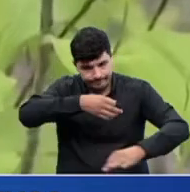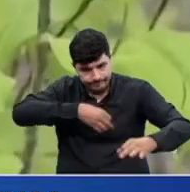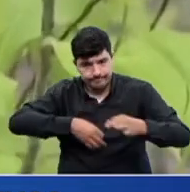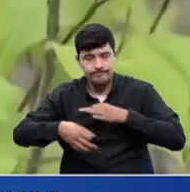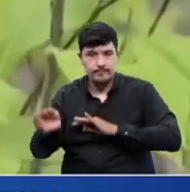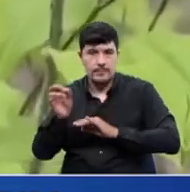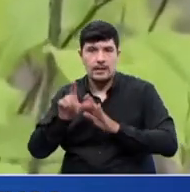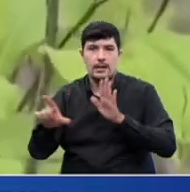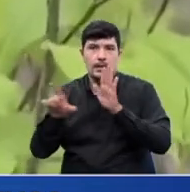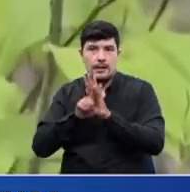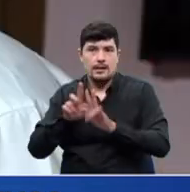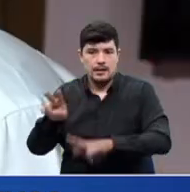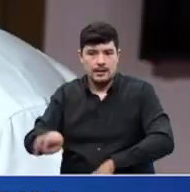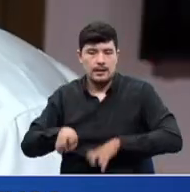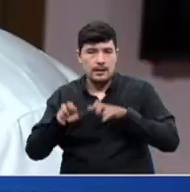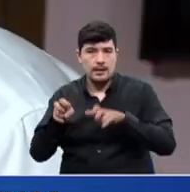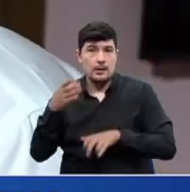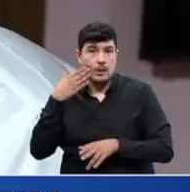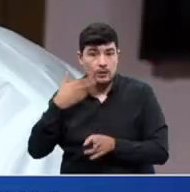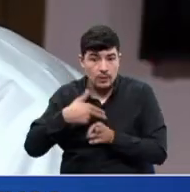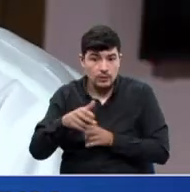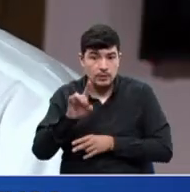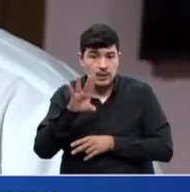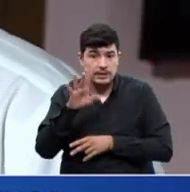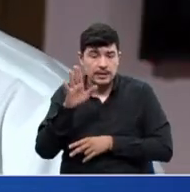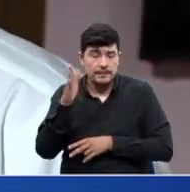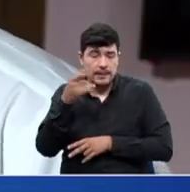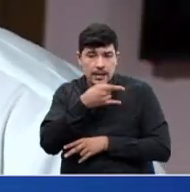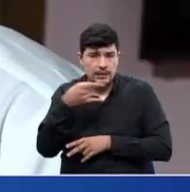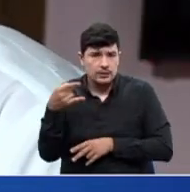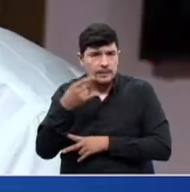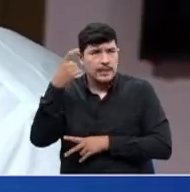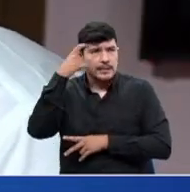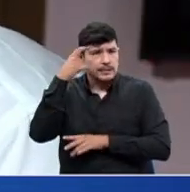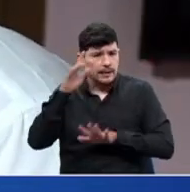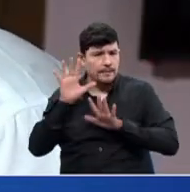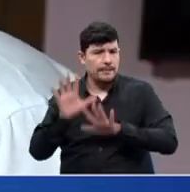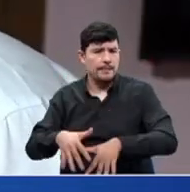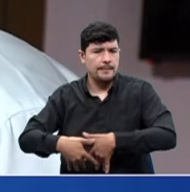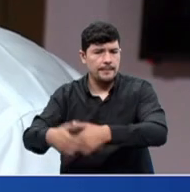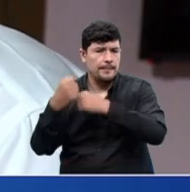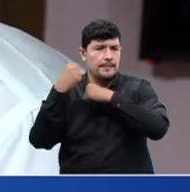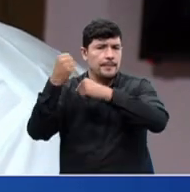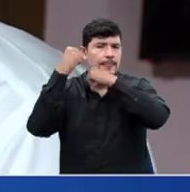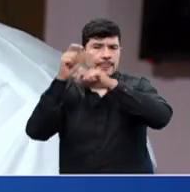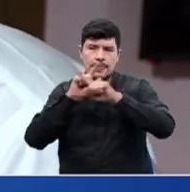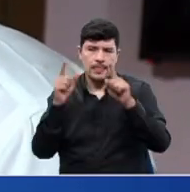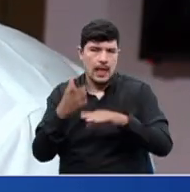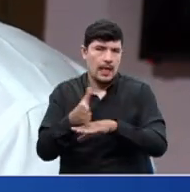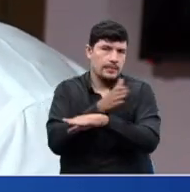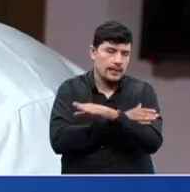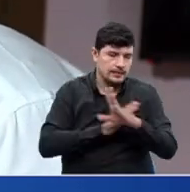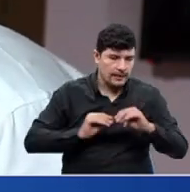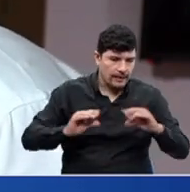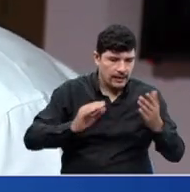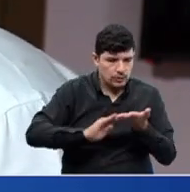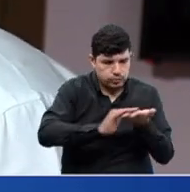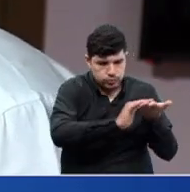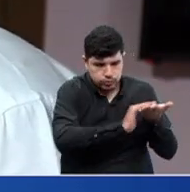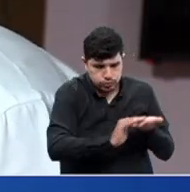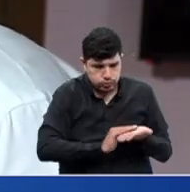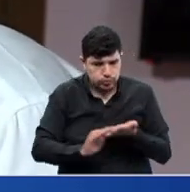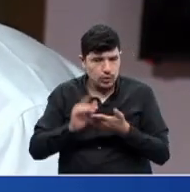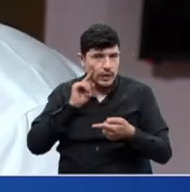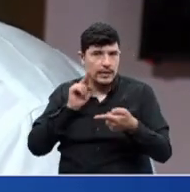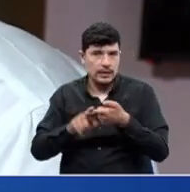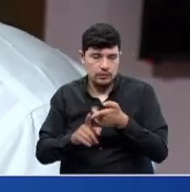próximo 15 de marzo. Y con ellas se está estudiando, escuchando unos pliegos, unas necesidades que están